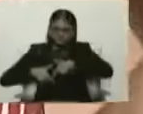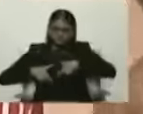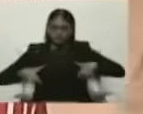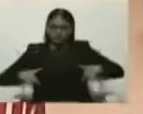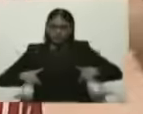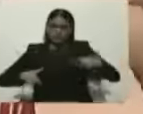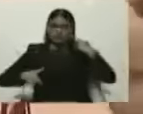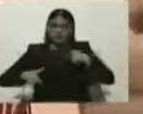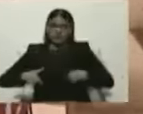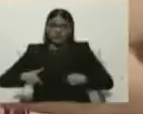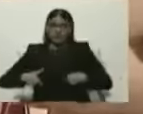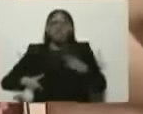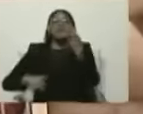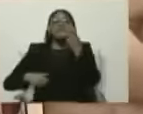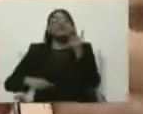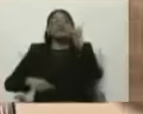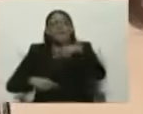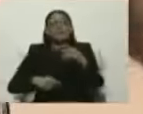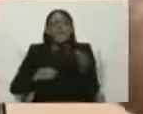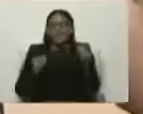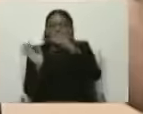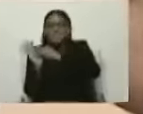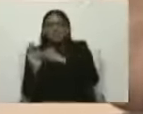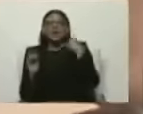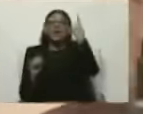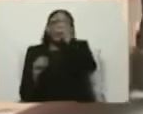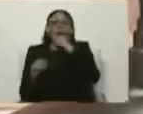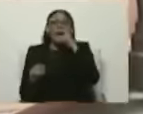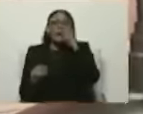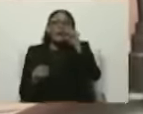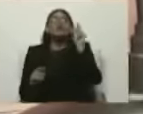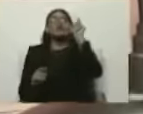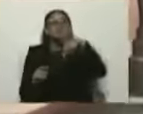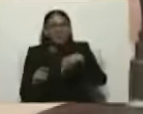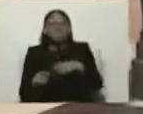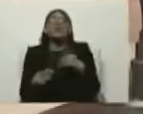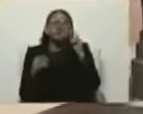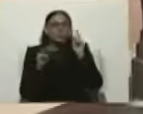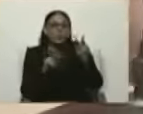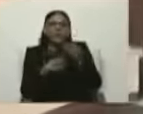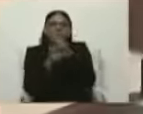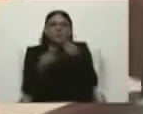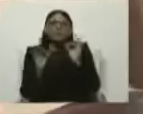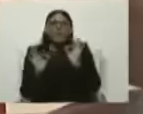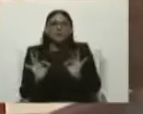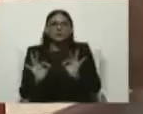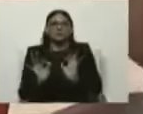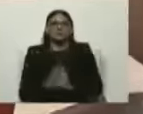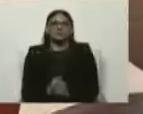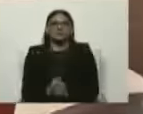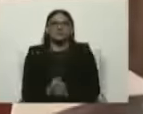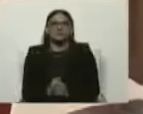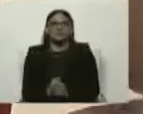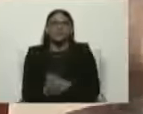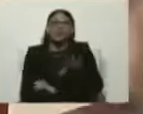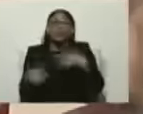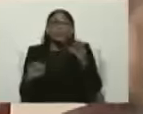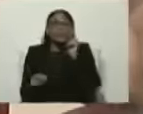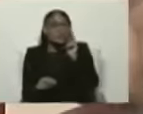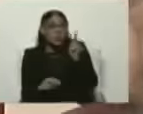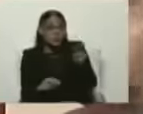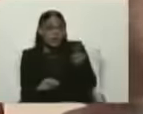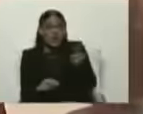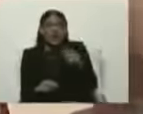bueno, y falta la cara de Nicolás, pero está en la tarjeta. Y la sonrisa del comandante Chávez. Donde usted vea la cara de